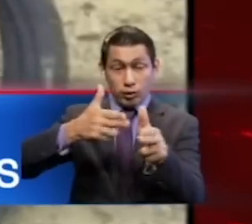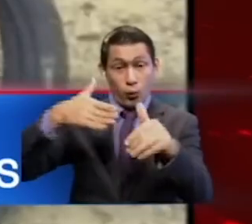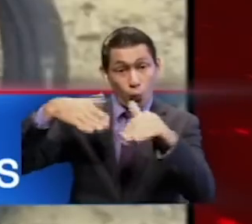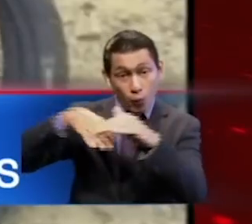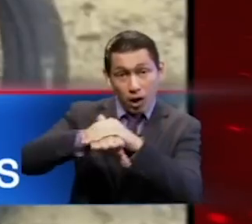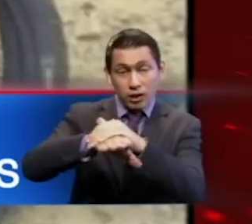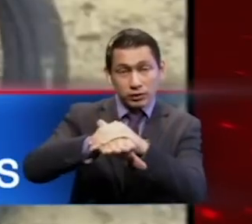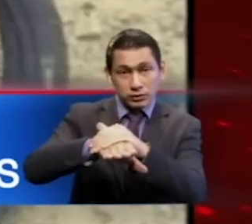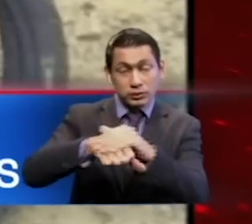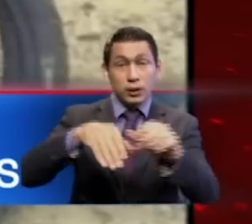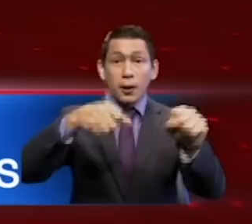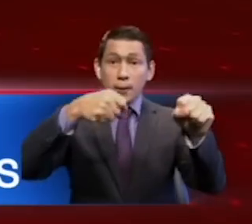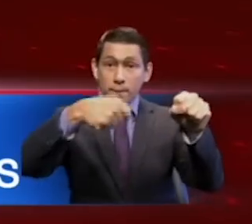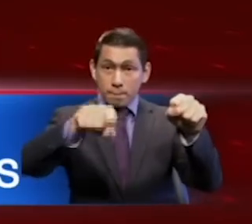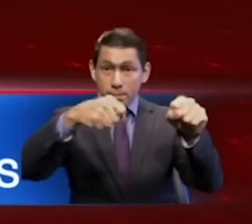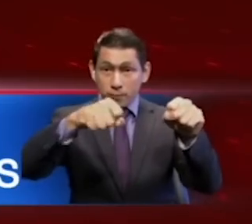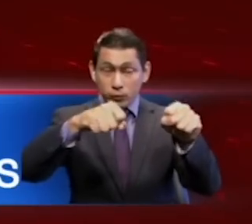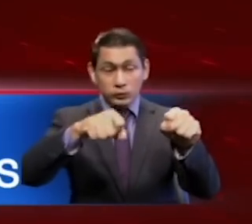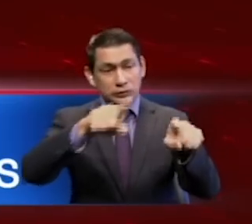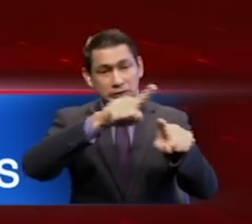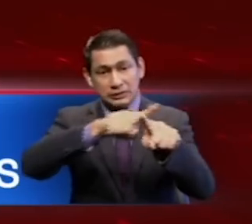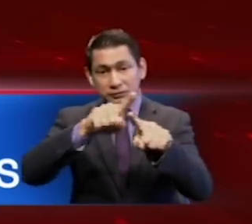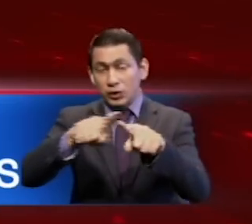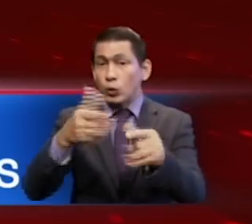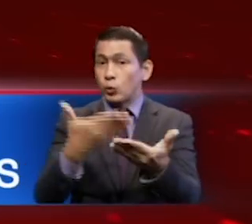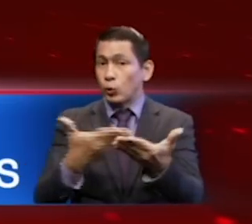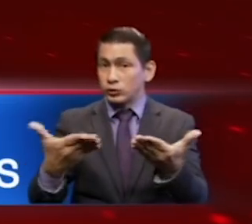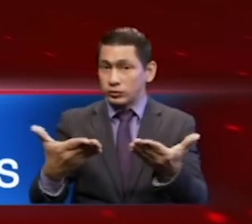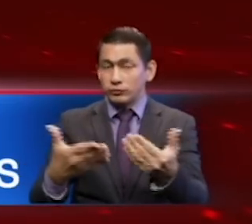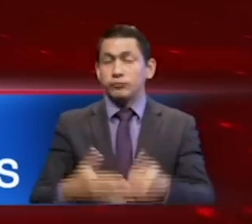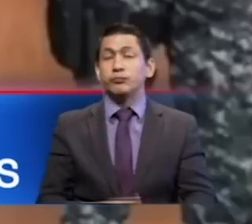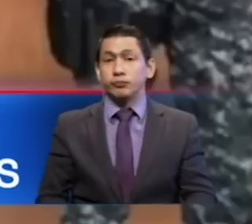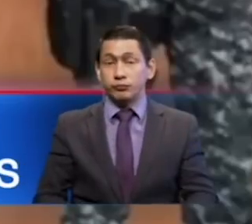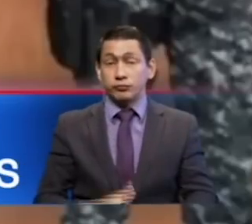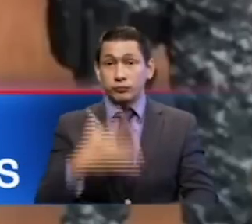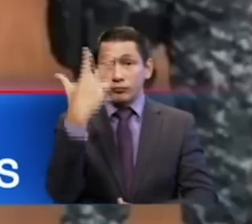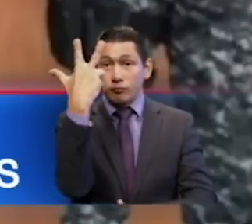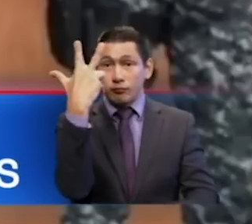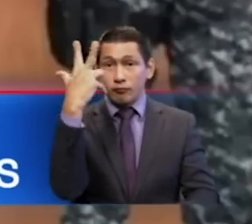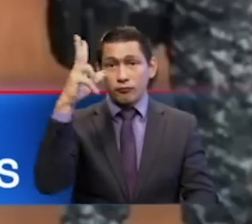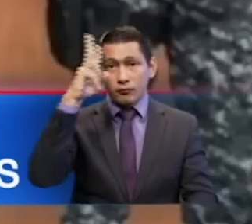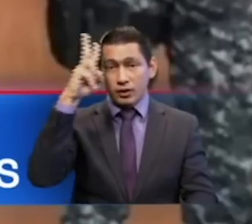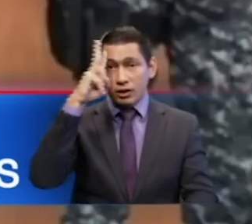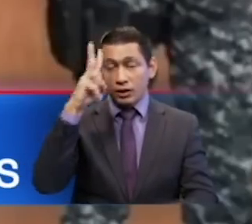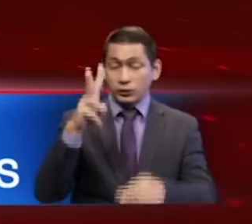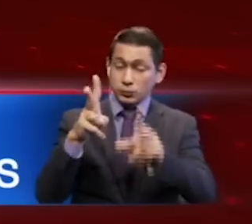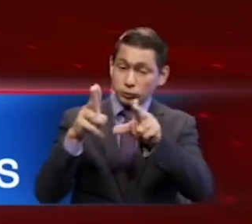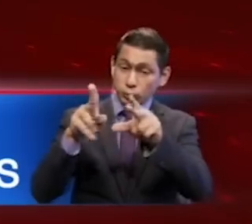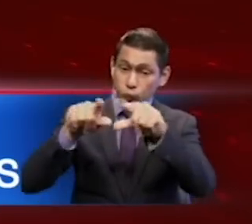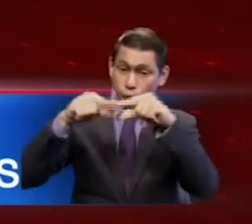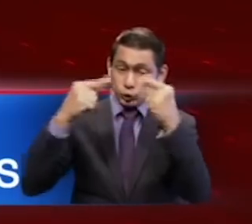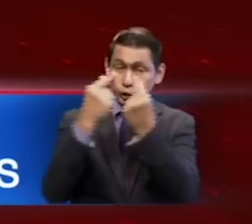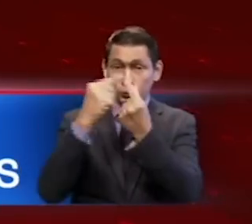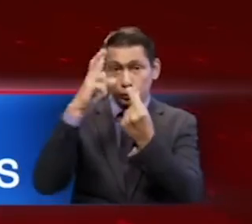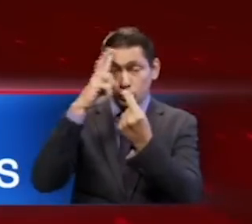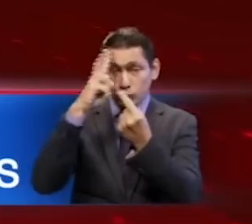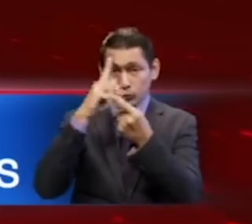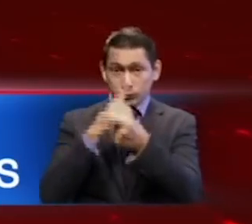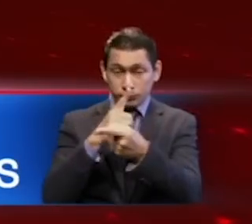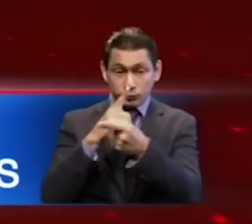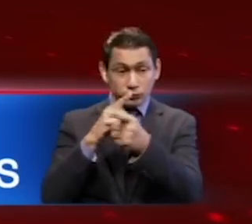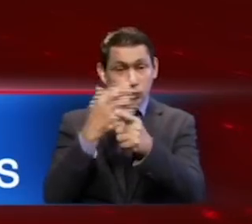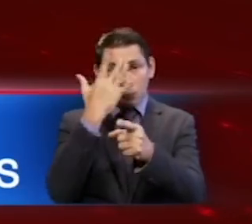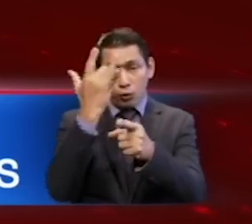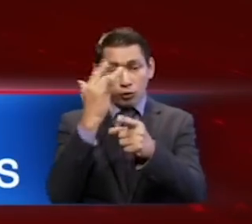municiones, una motocicleta y otras evidencias. Los 3 presuntos integrantes de la banda de secuestradores capturados por